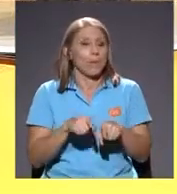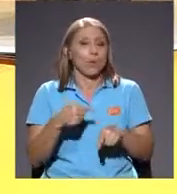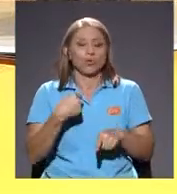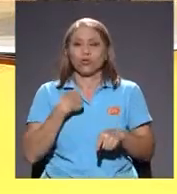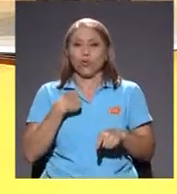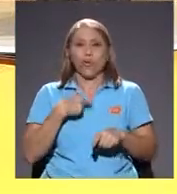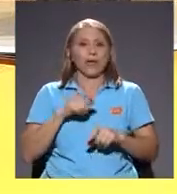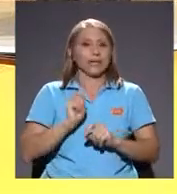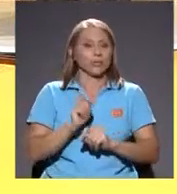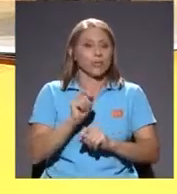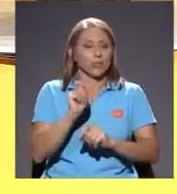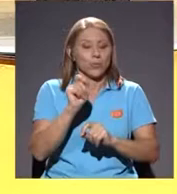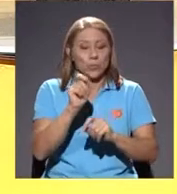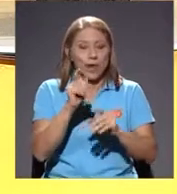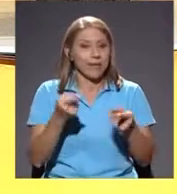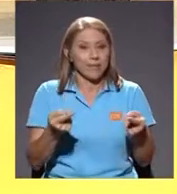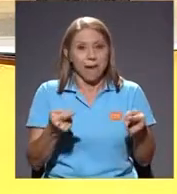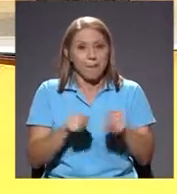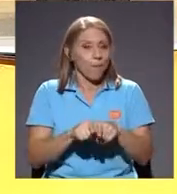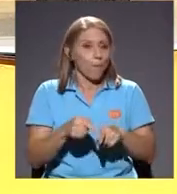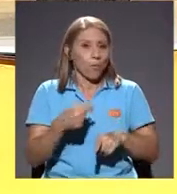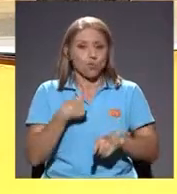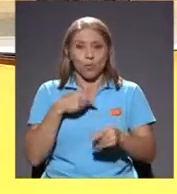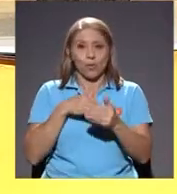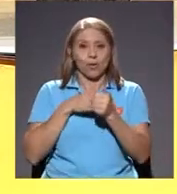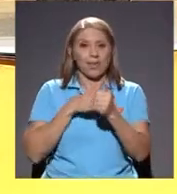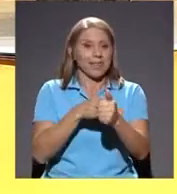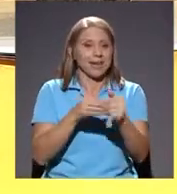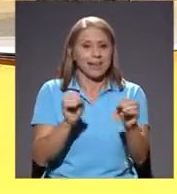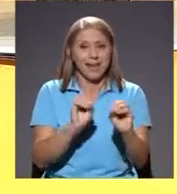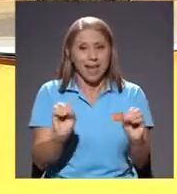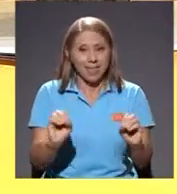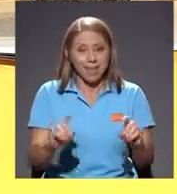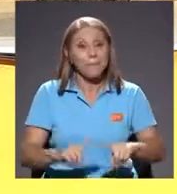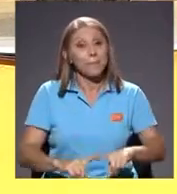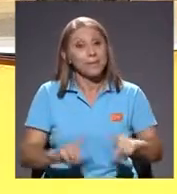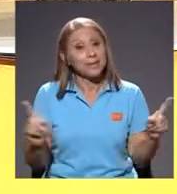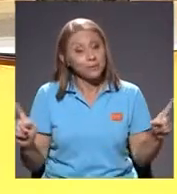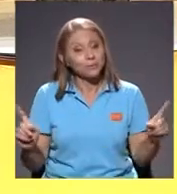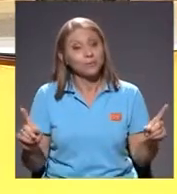escultura ni soy líder de nada pero